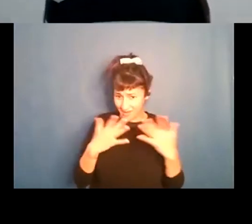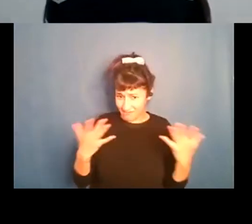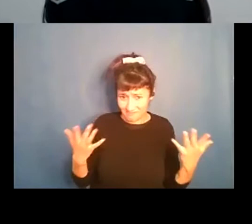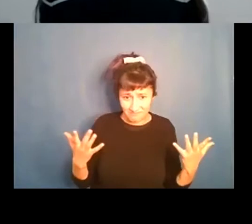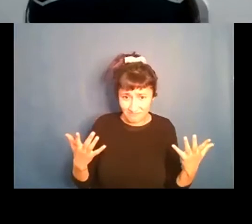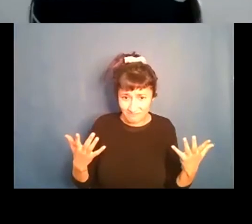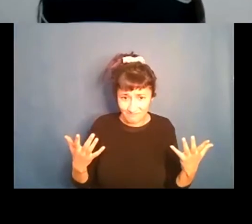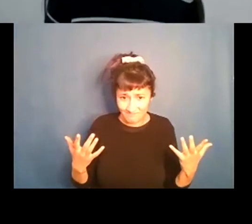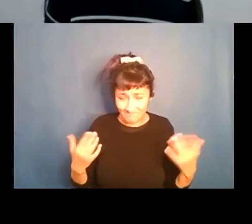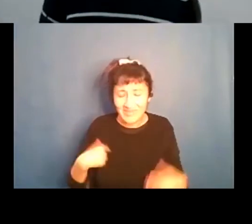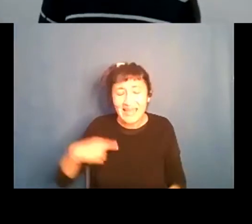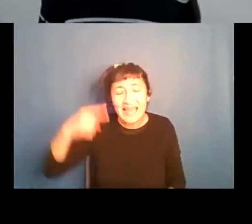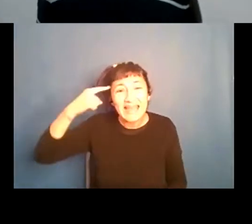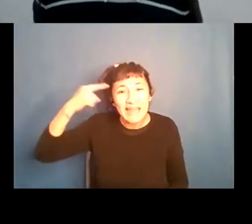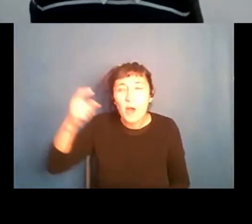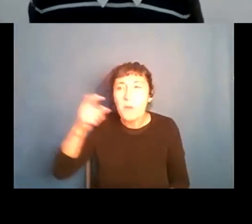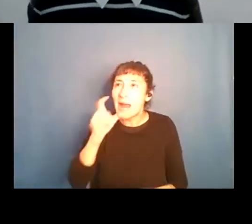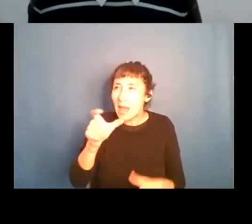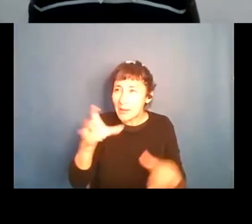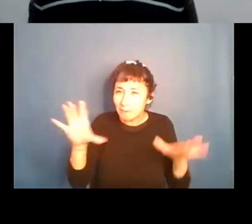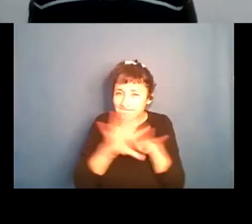Creo que la palabra correcta,